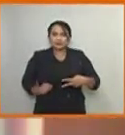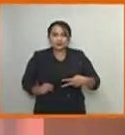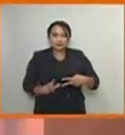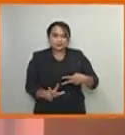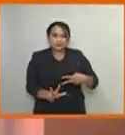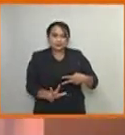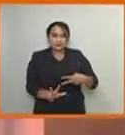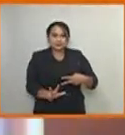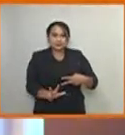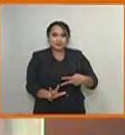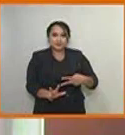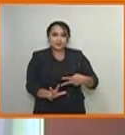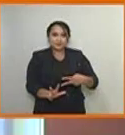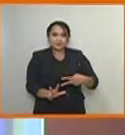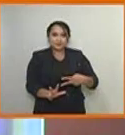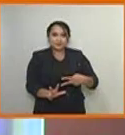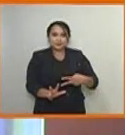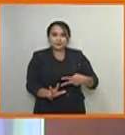3, segundo dígito.